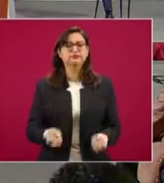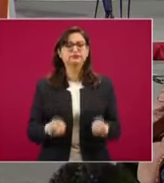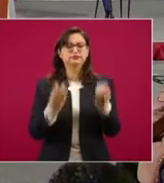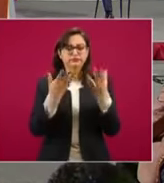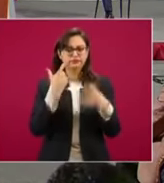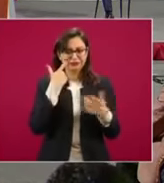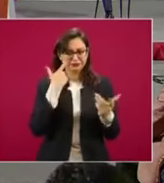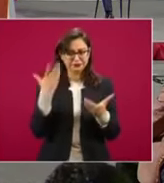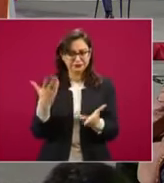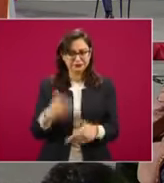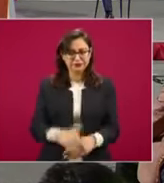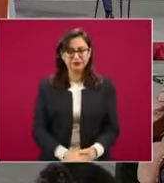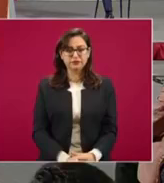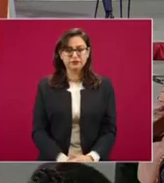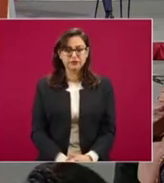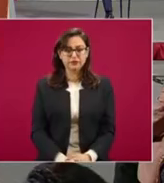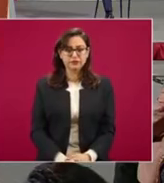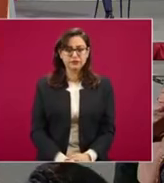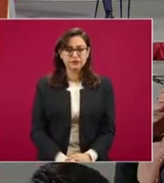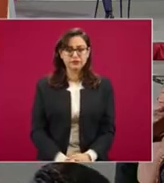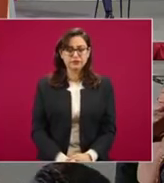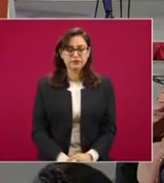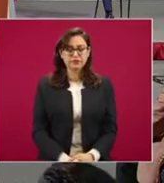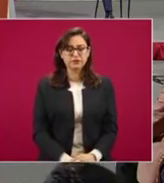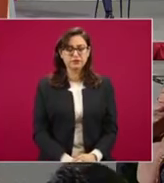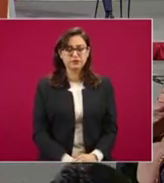monto Si la tienen